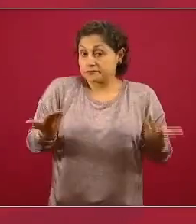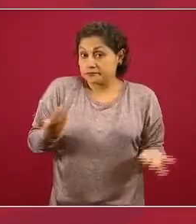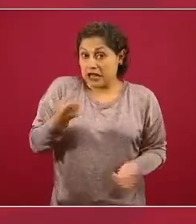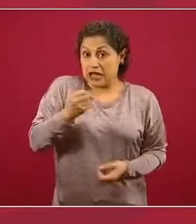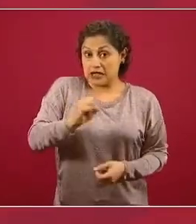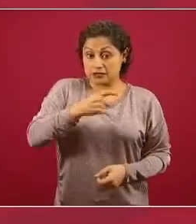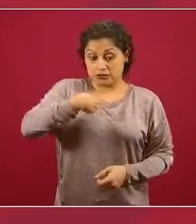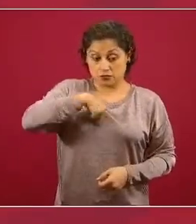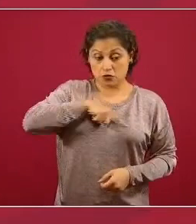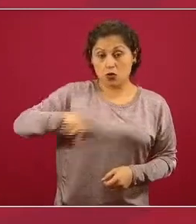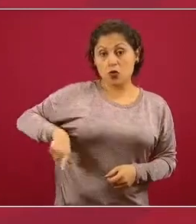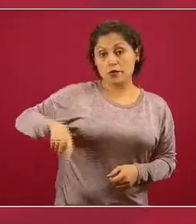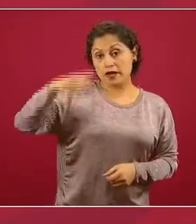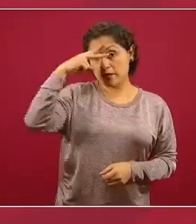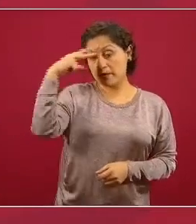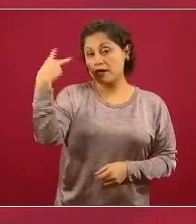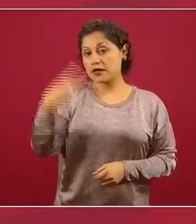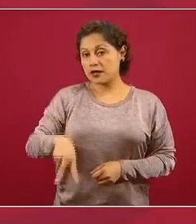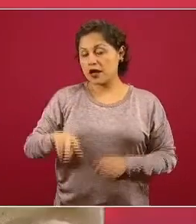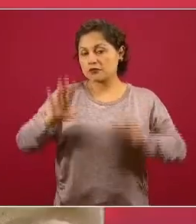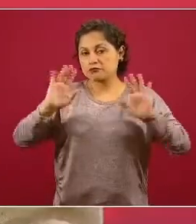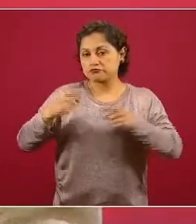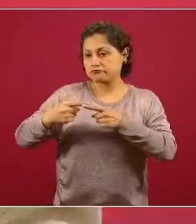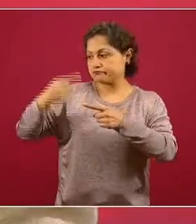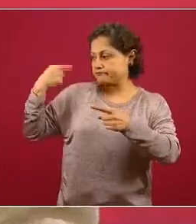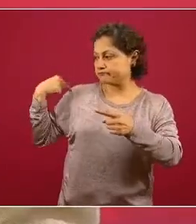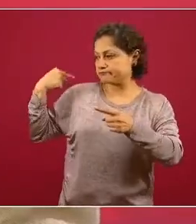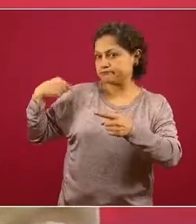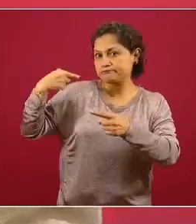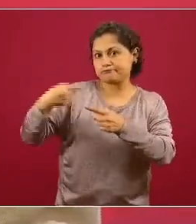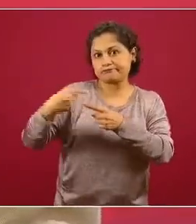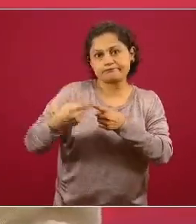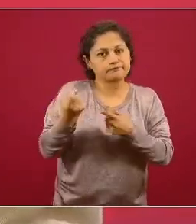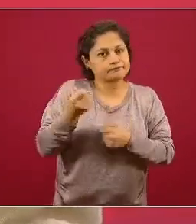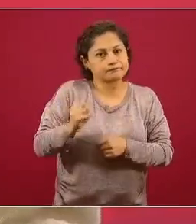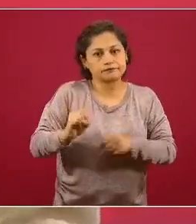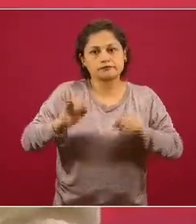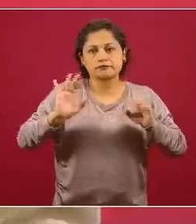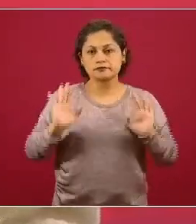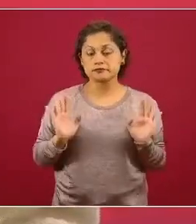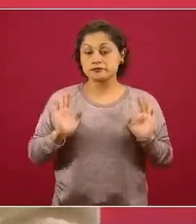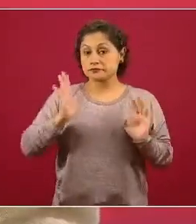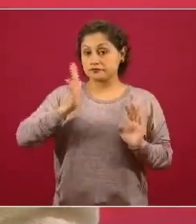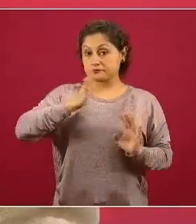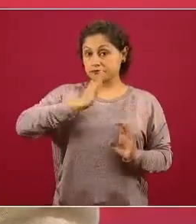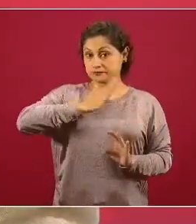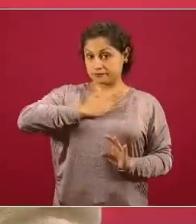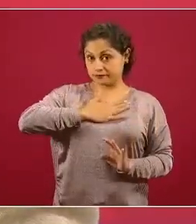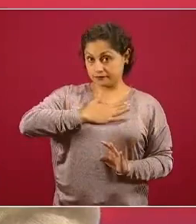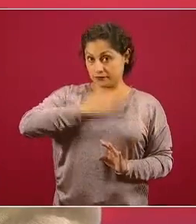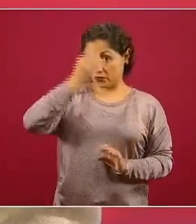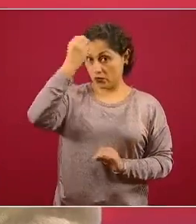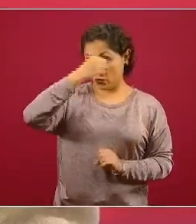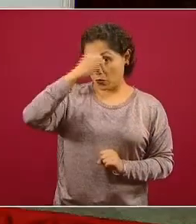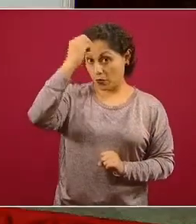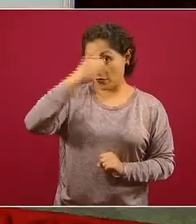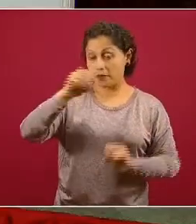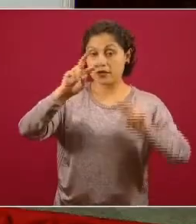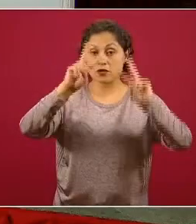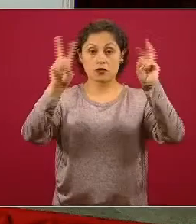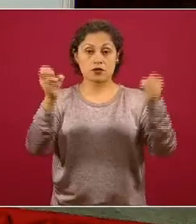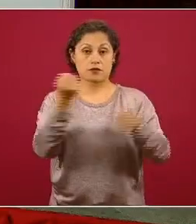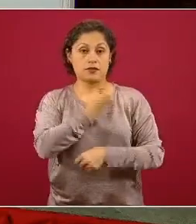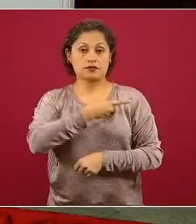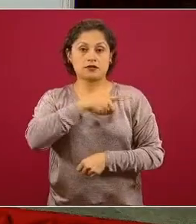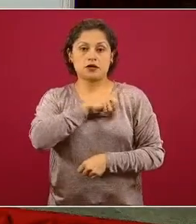adoptado el gobierno mexicano, e insisto, solo puedo hablar desde la perspectiva técnica de salud. Me parece que sigue siendo